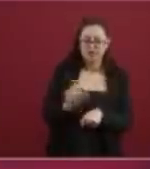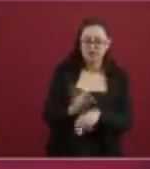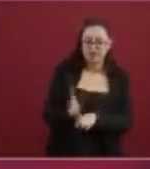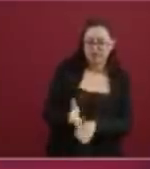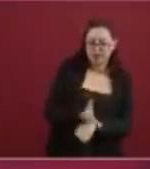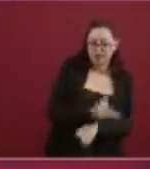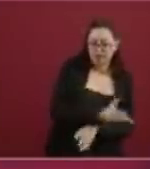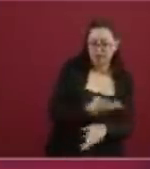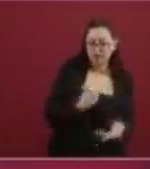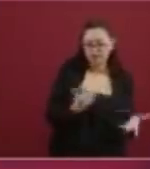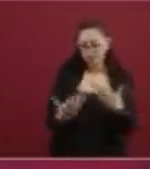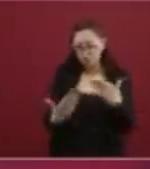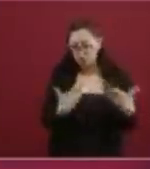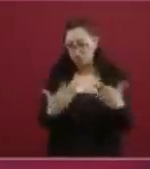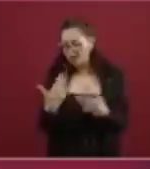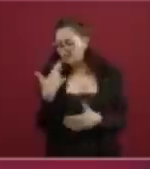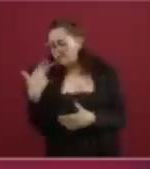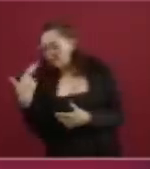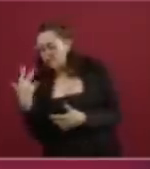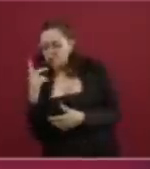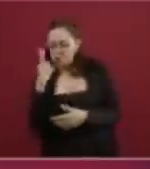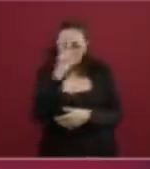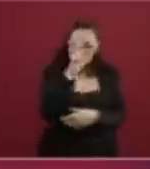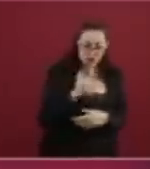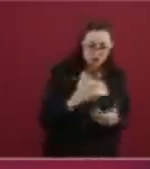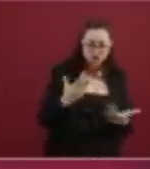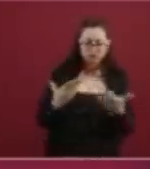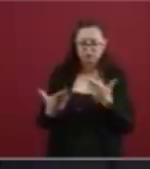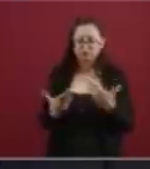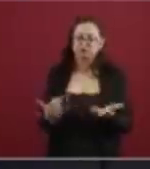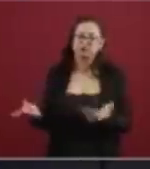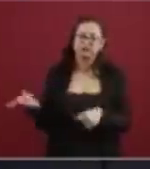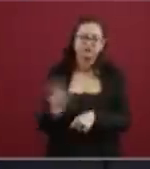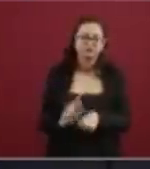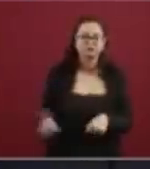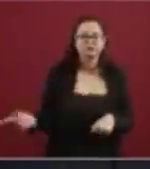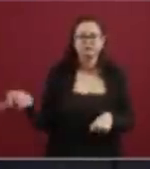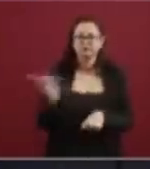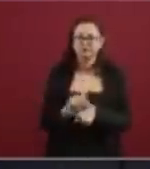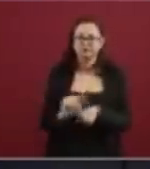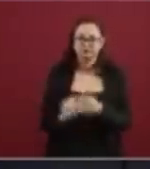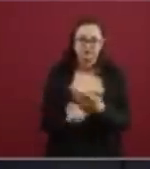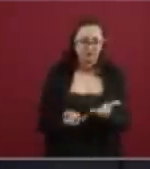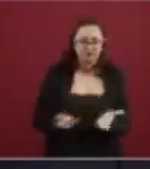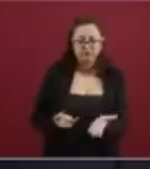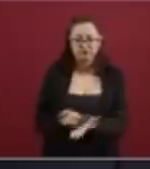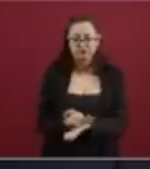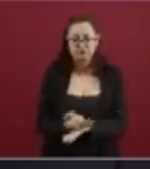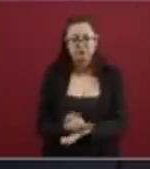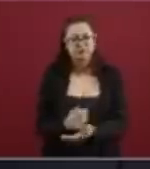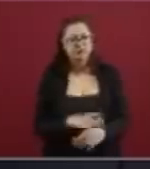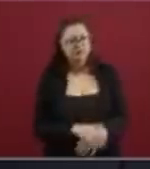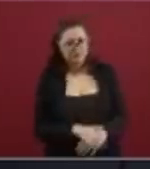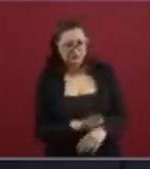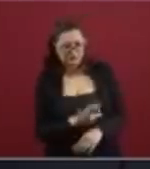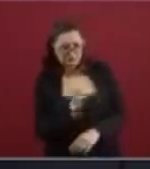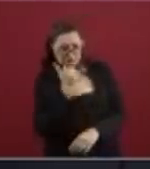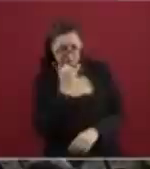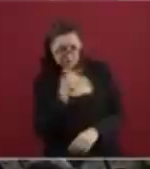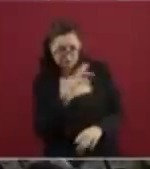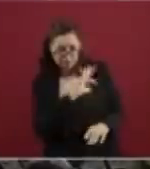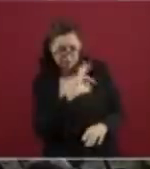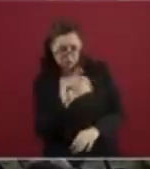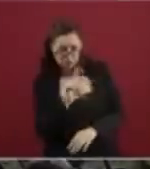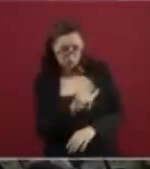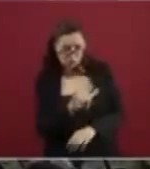fin, todos los días, y ahí tomamos decisiones. ¿Y se puede comprometer en un día que nos dé el lunes,